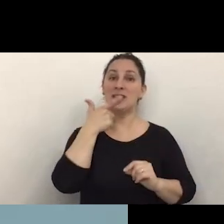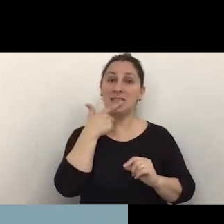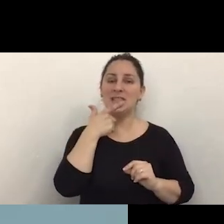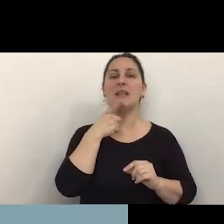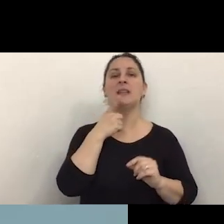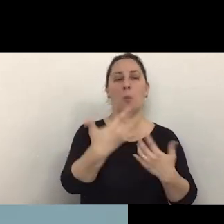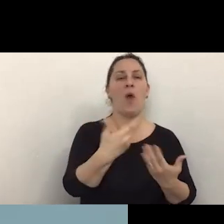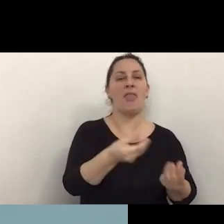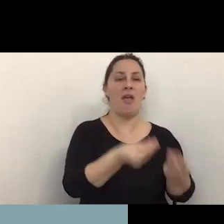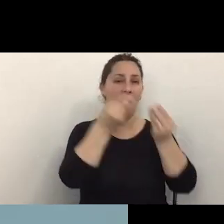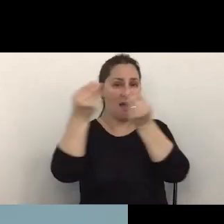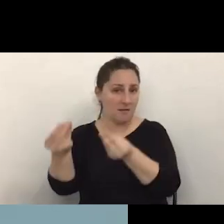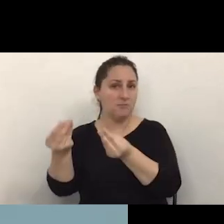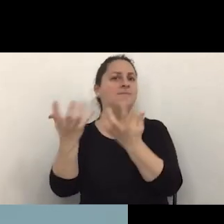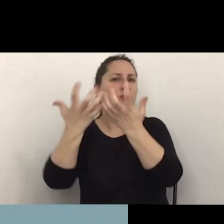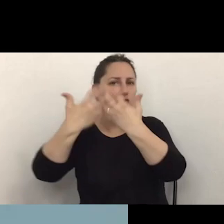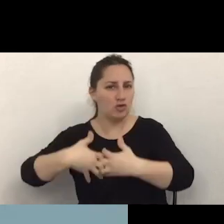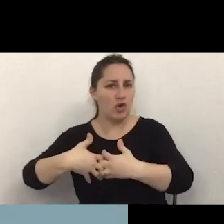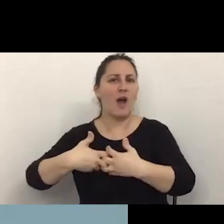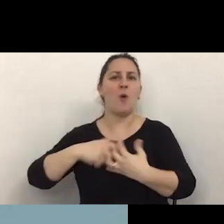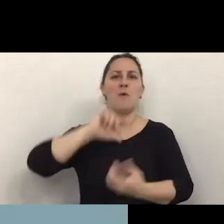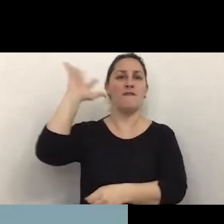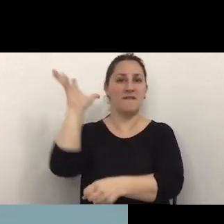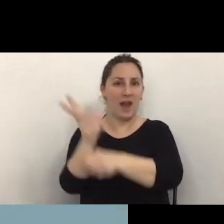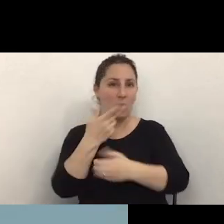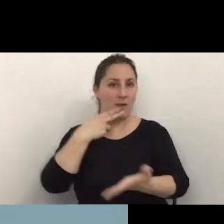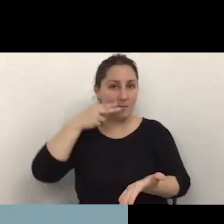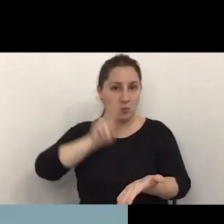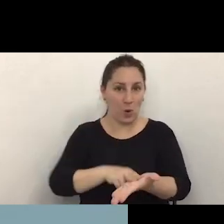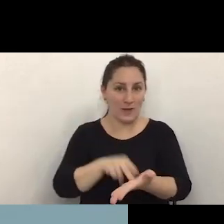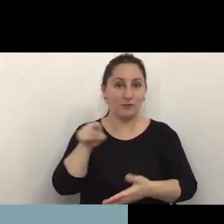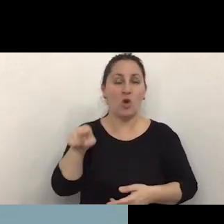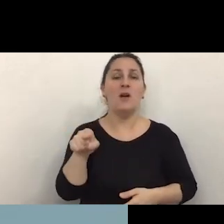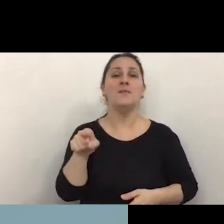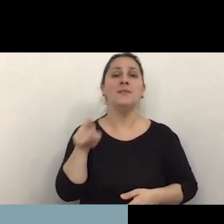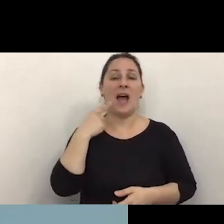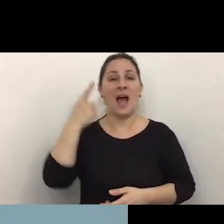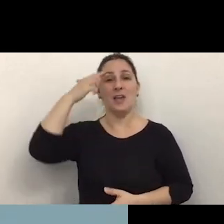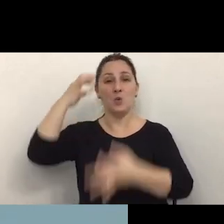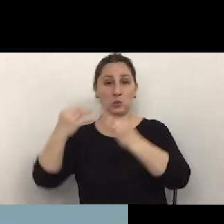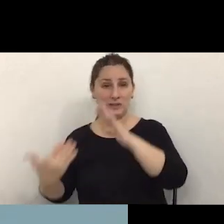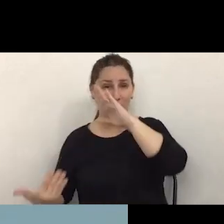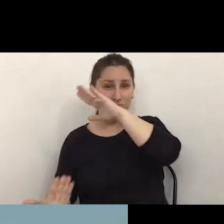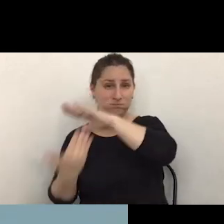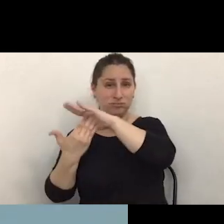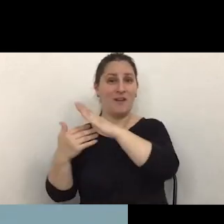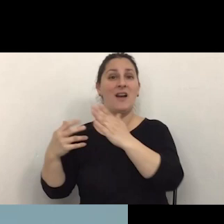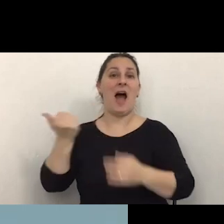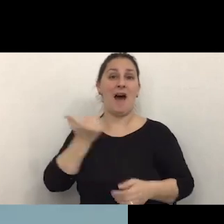trasladable, digamos, aplicables a la defraudación fiscal, lo que dijo en ese momento el Tribunal Fiscal